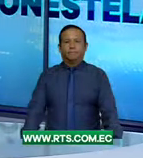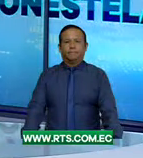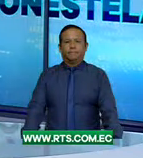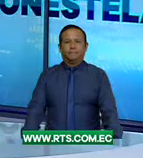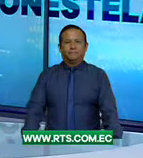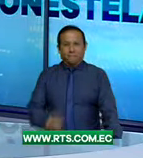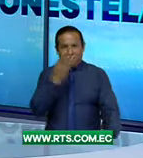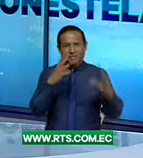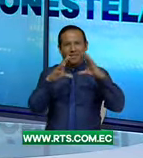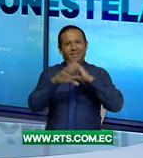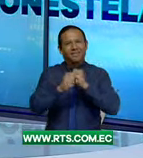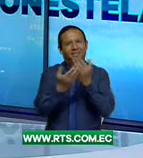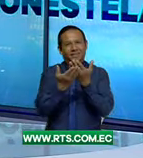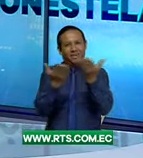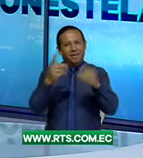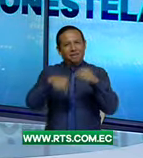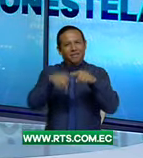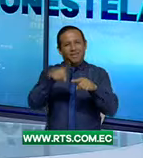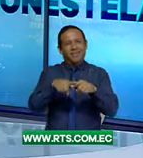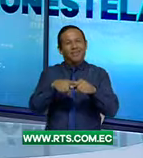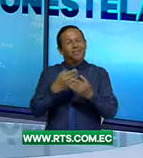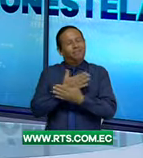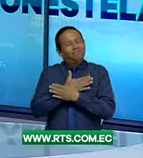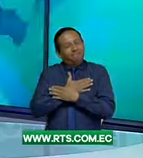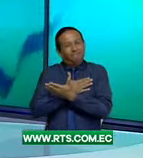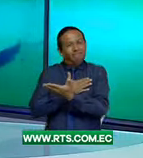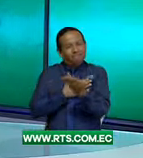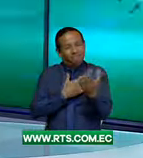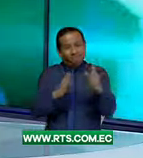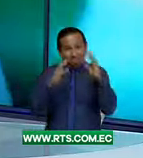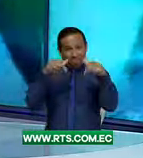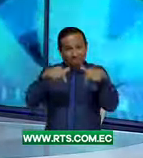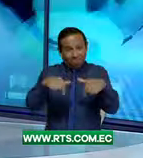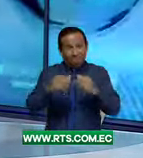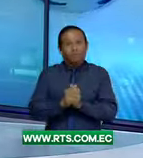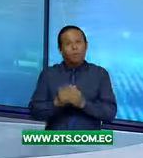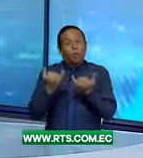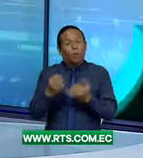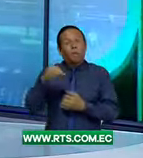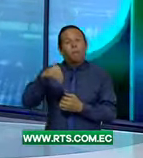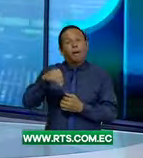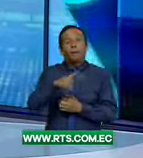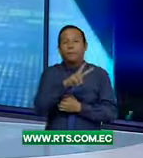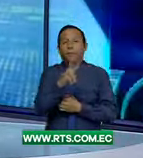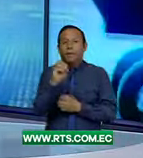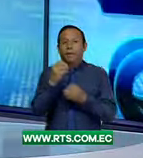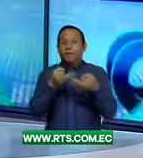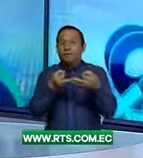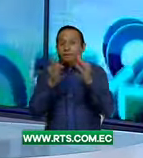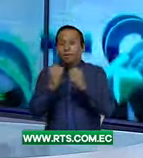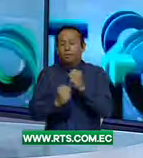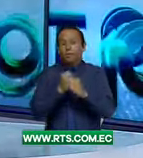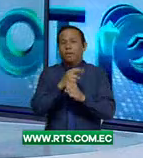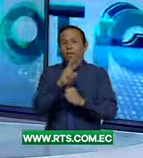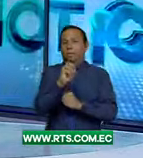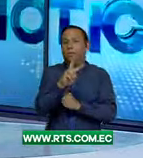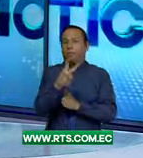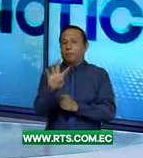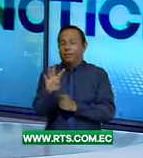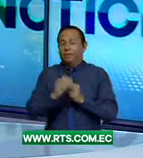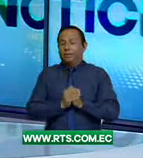Buenas noches, queridos televidentes. Es un placer contar con su sintonía hoy martes 20 de febrero de 2024.